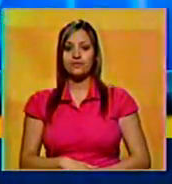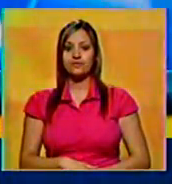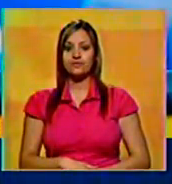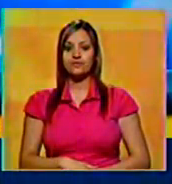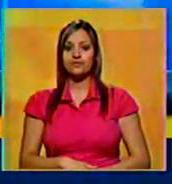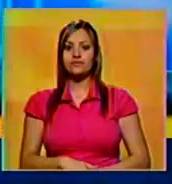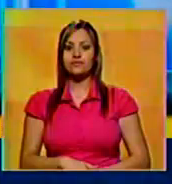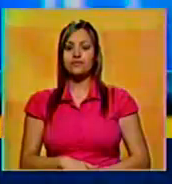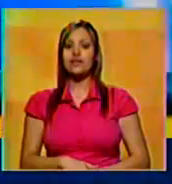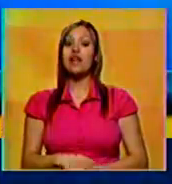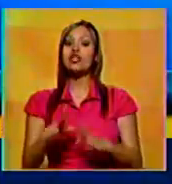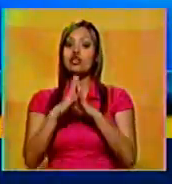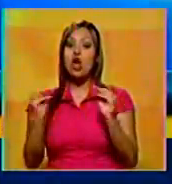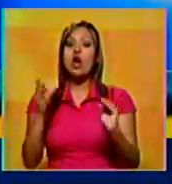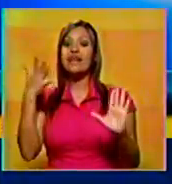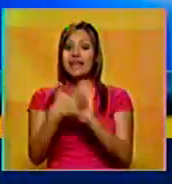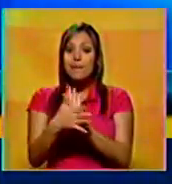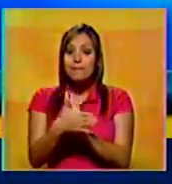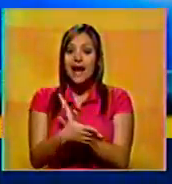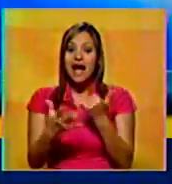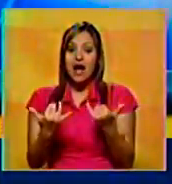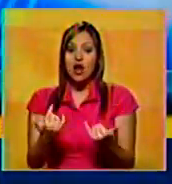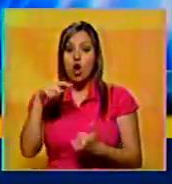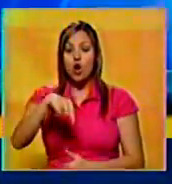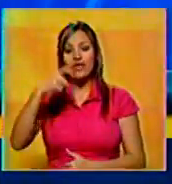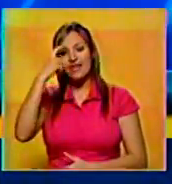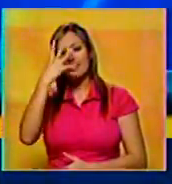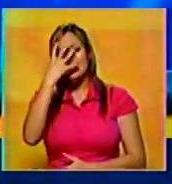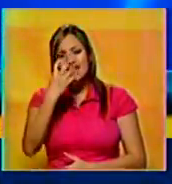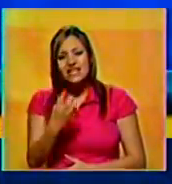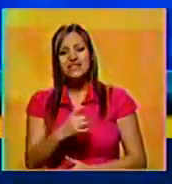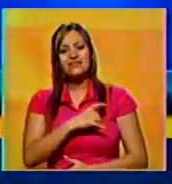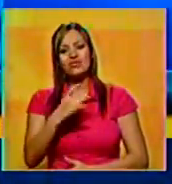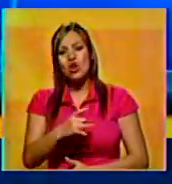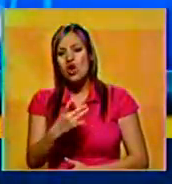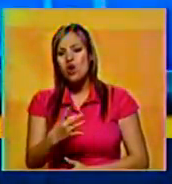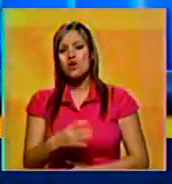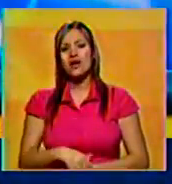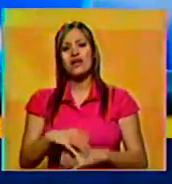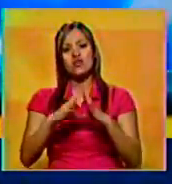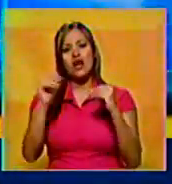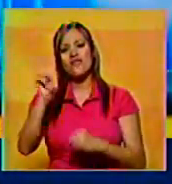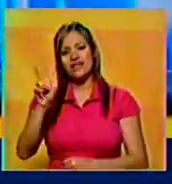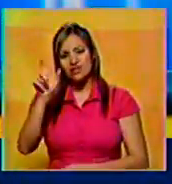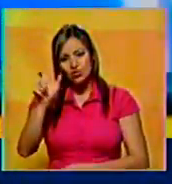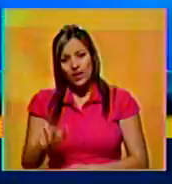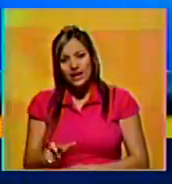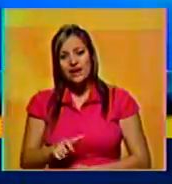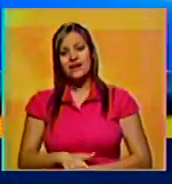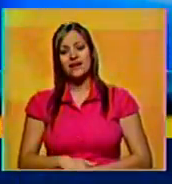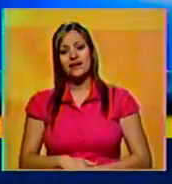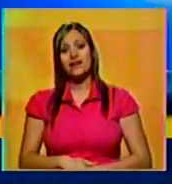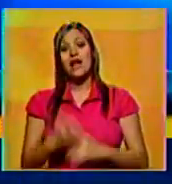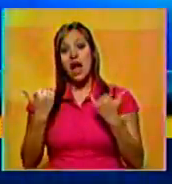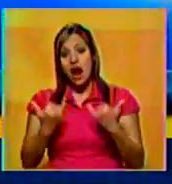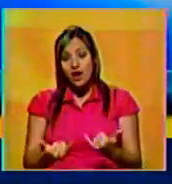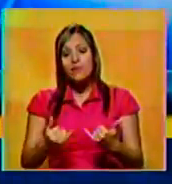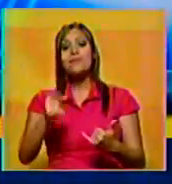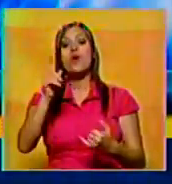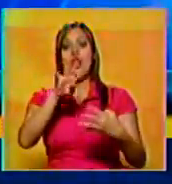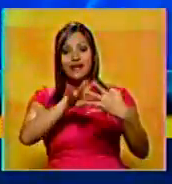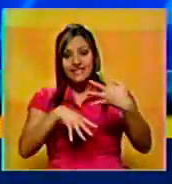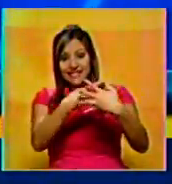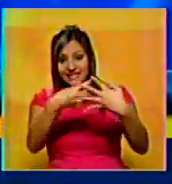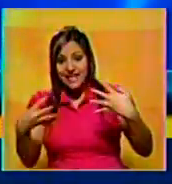Venezuela, de todo lo que ha venido sucediendo en este día tan triste y tan doloroso para los venezolanos. Por eso, la organización Cisneros,